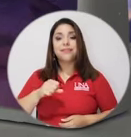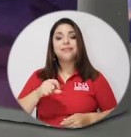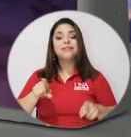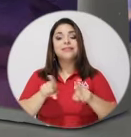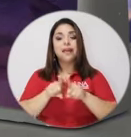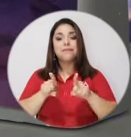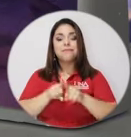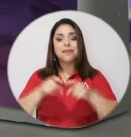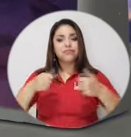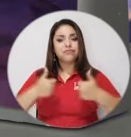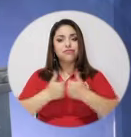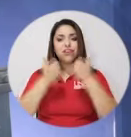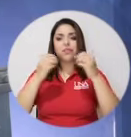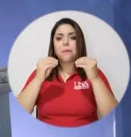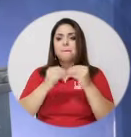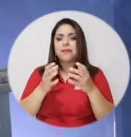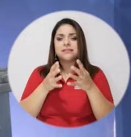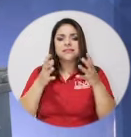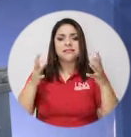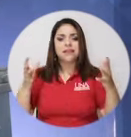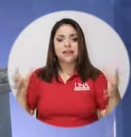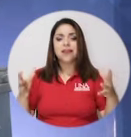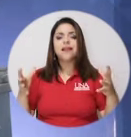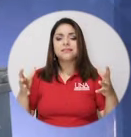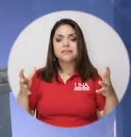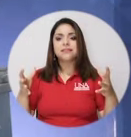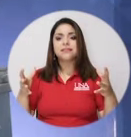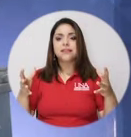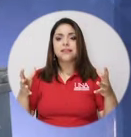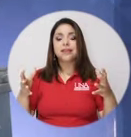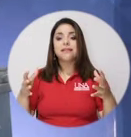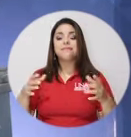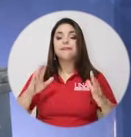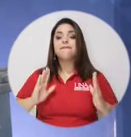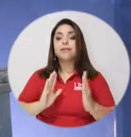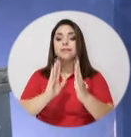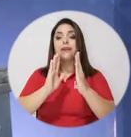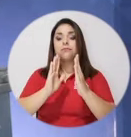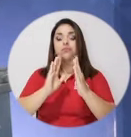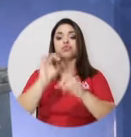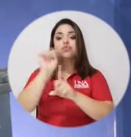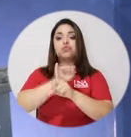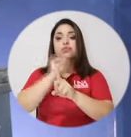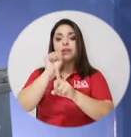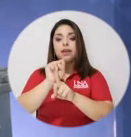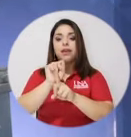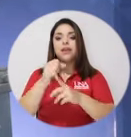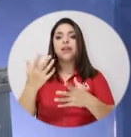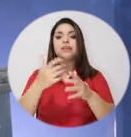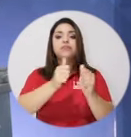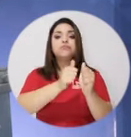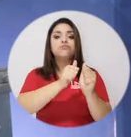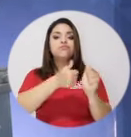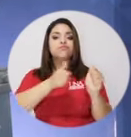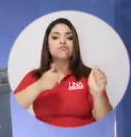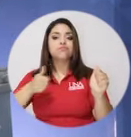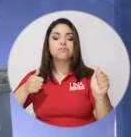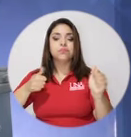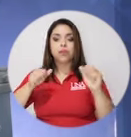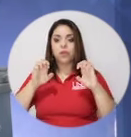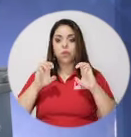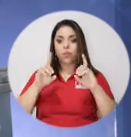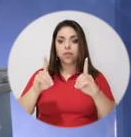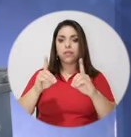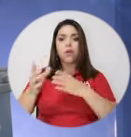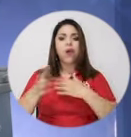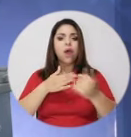en definitiva el reto mayúsculo que enfrentamos como país y como sociedad, el tema del rezago educativo, porque si bien